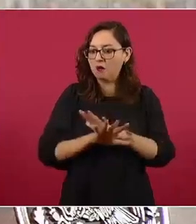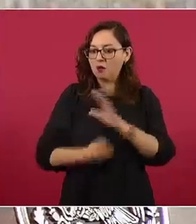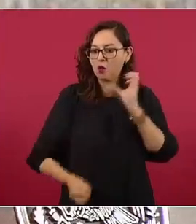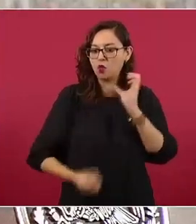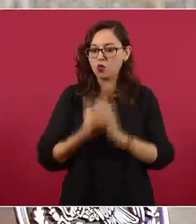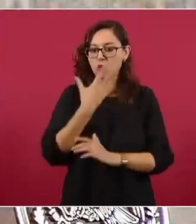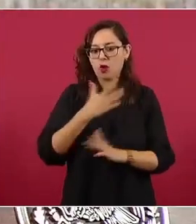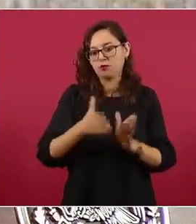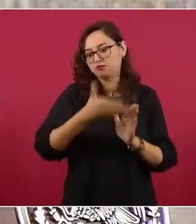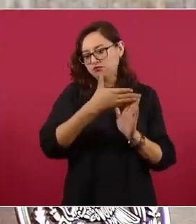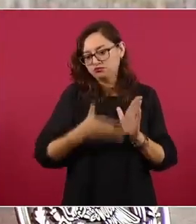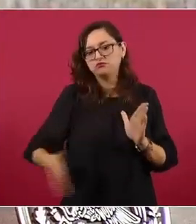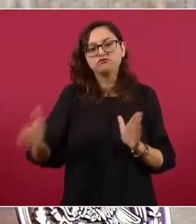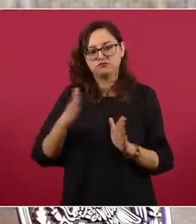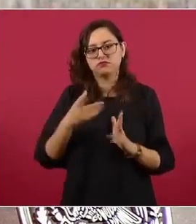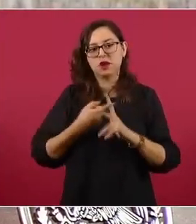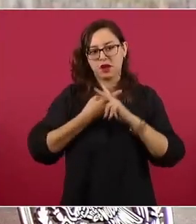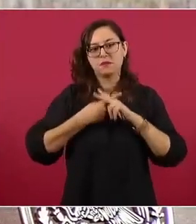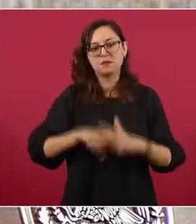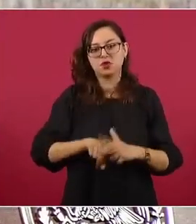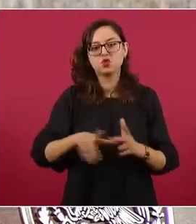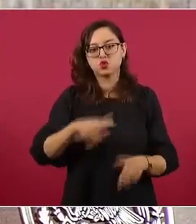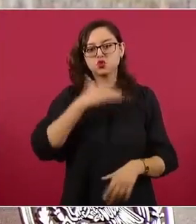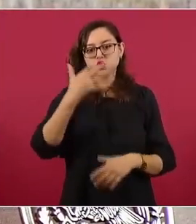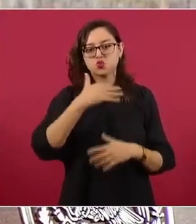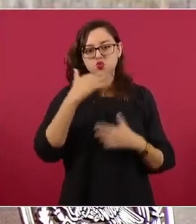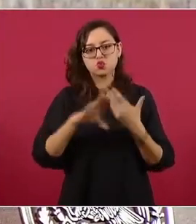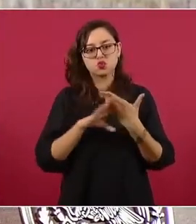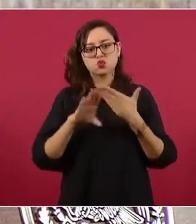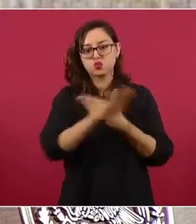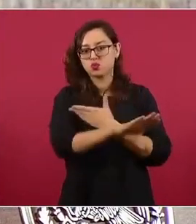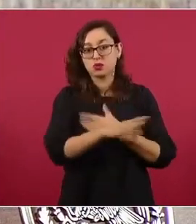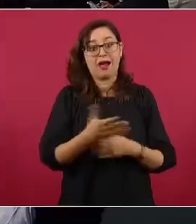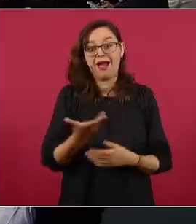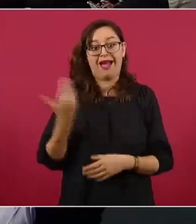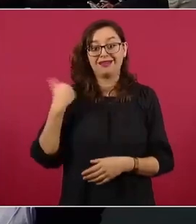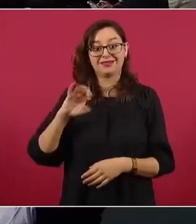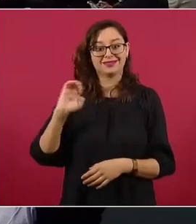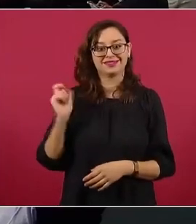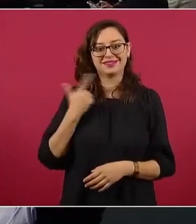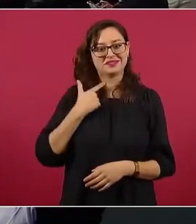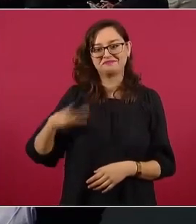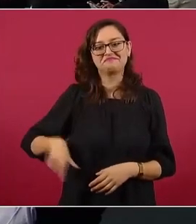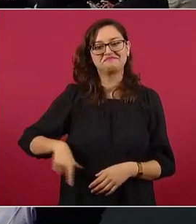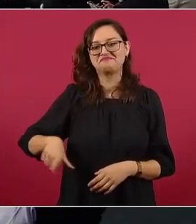se empezó a usar en la lucha contra la corrupción. Antes no era así.